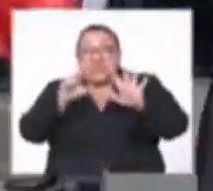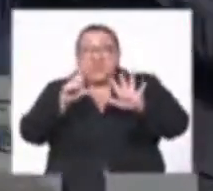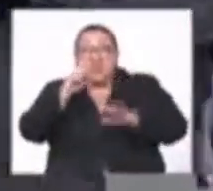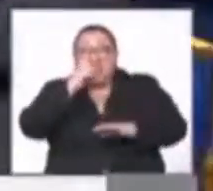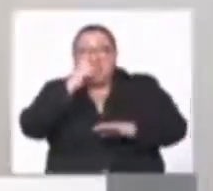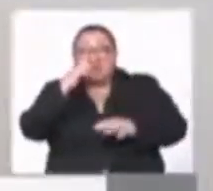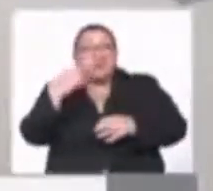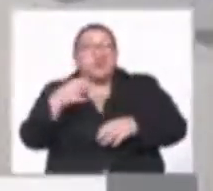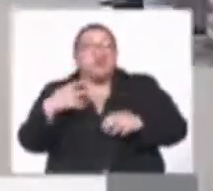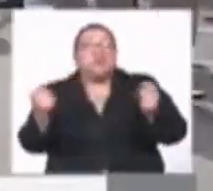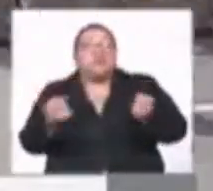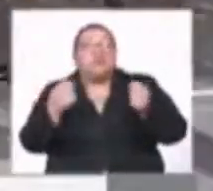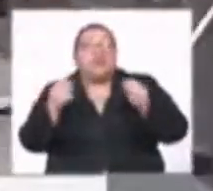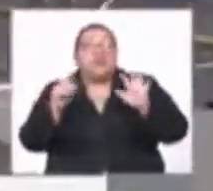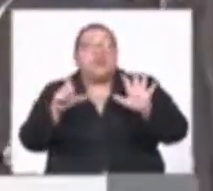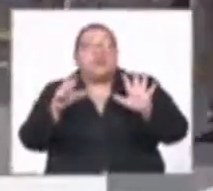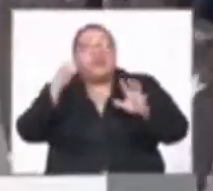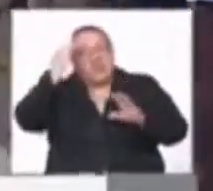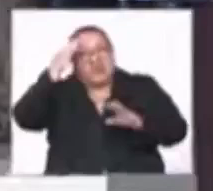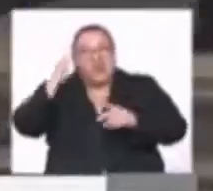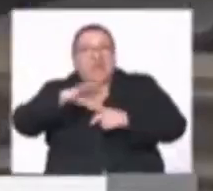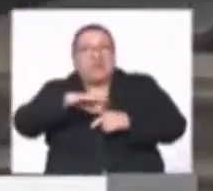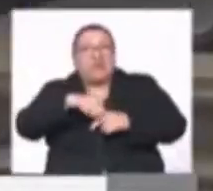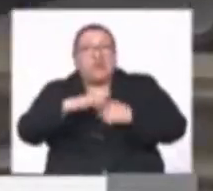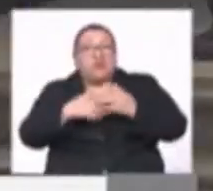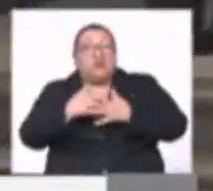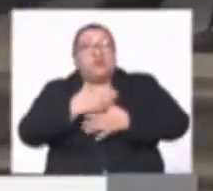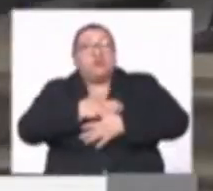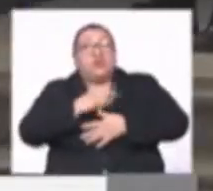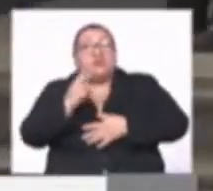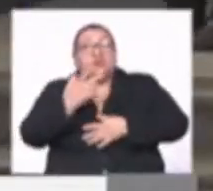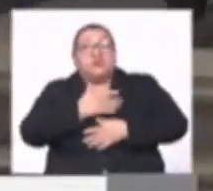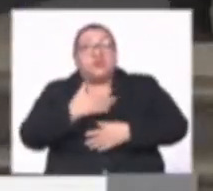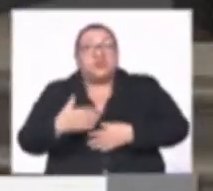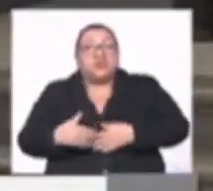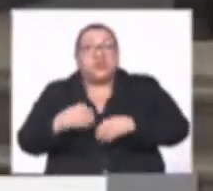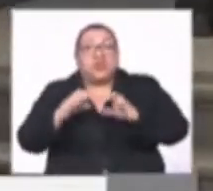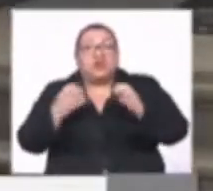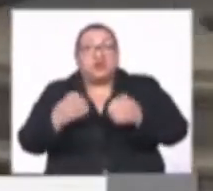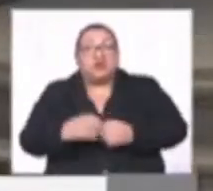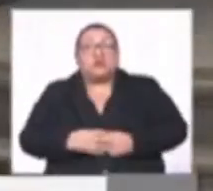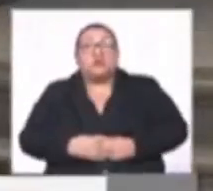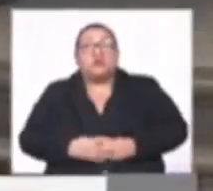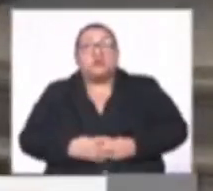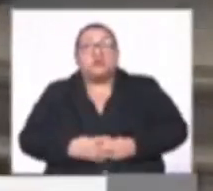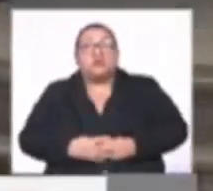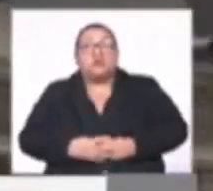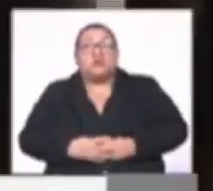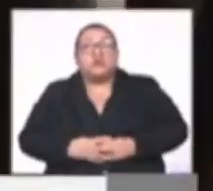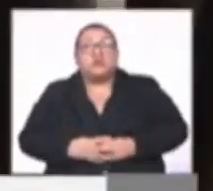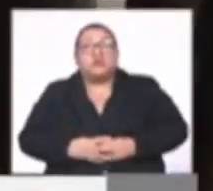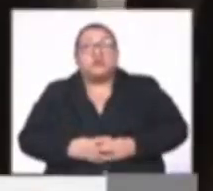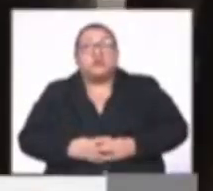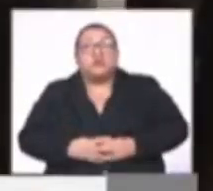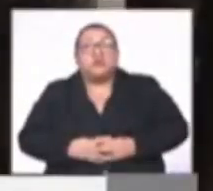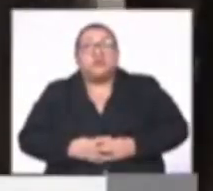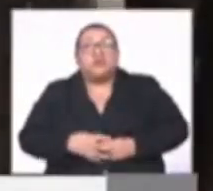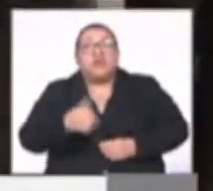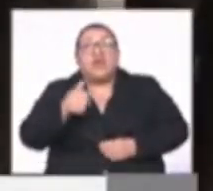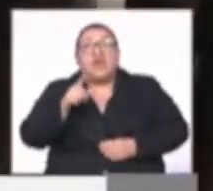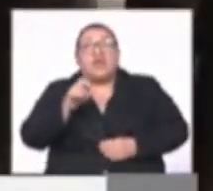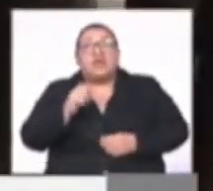Bandera, una fecha que nos une a todos los peruanos. Por ello, el vicepresidente de Congreso de la República, Arturo Alegría, y la Oficina